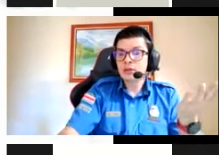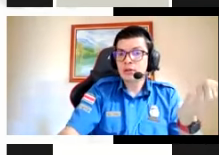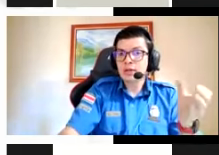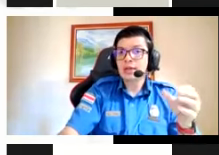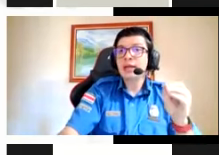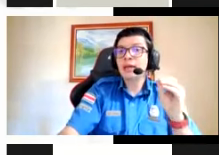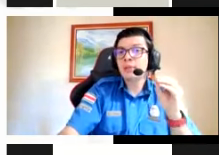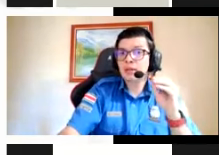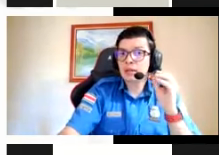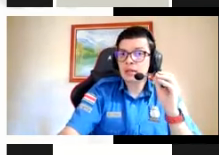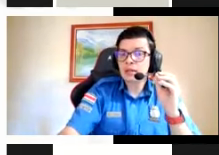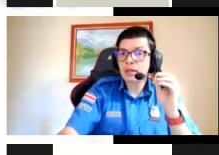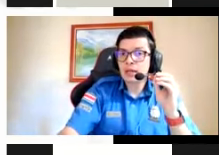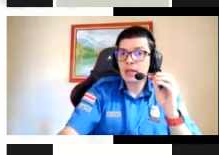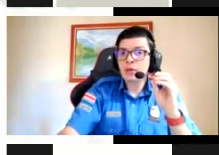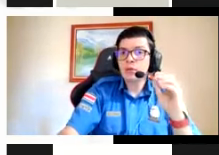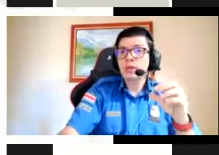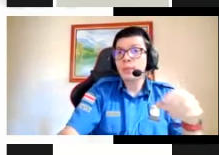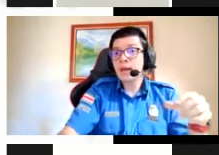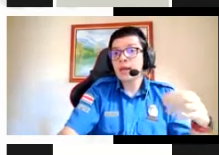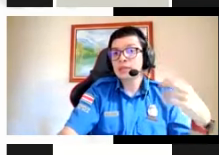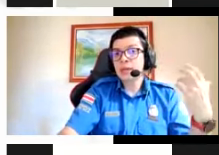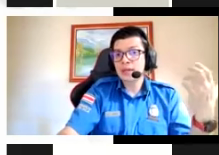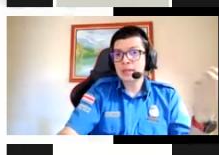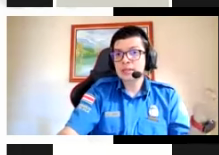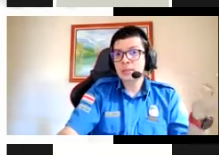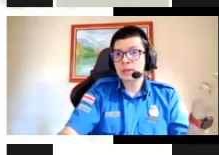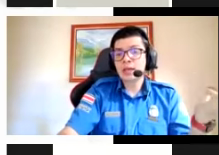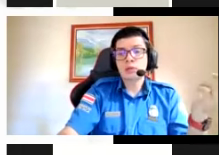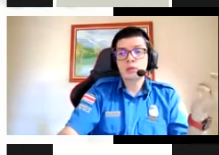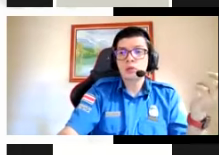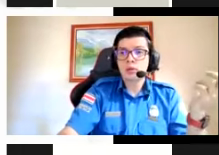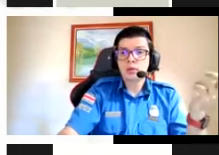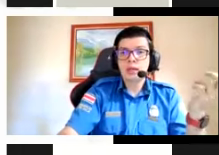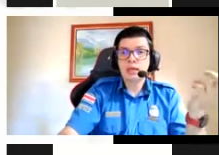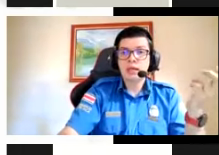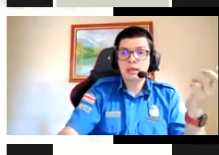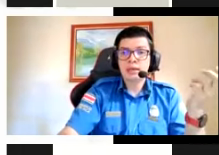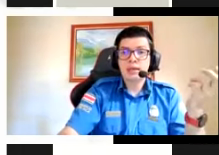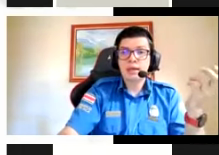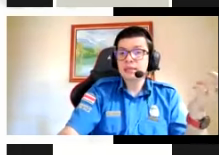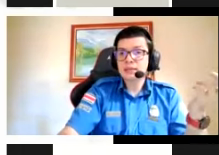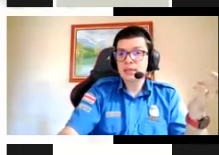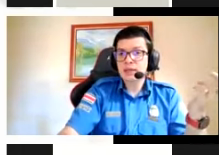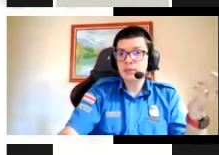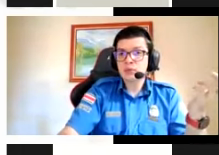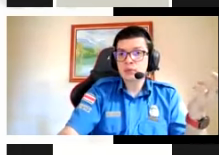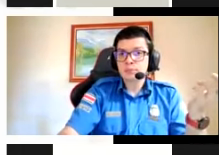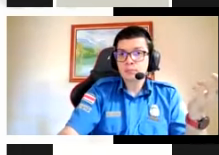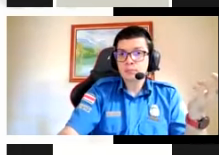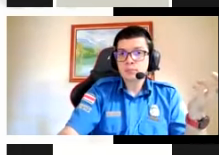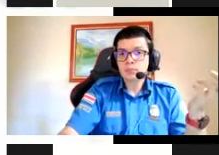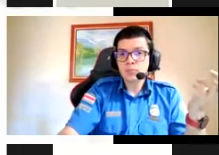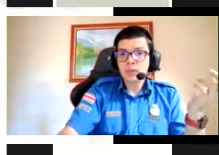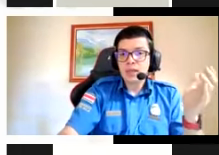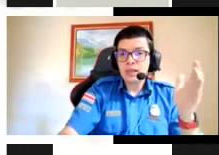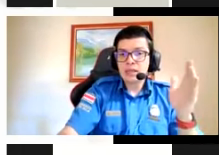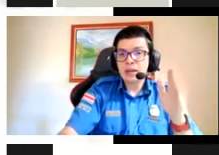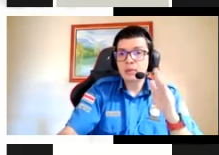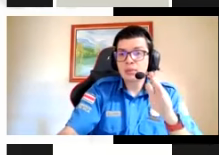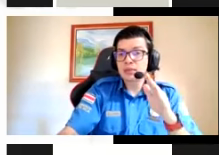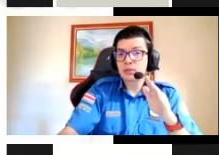interior, claramente ejecuta malas prácticas de manejo de gas, digamos,